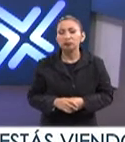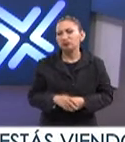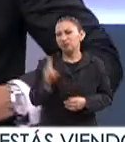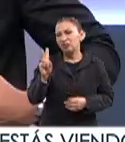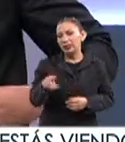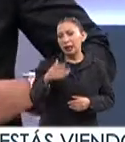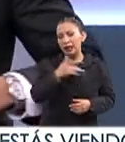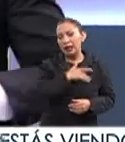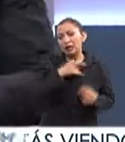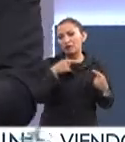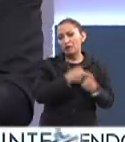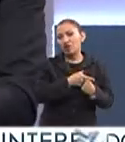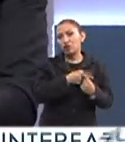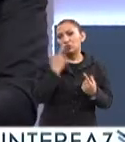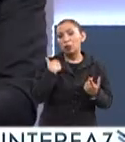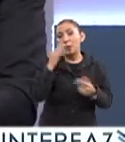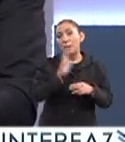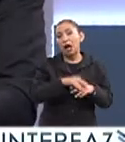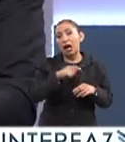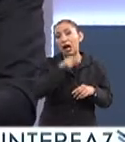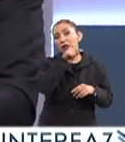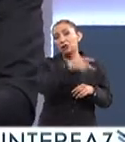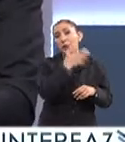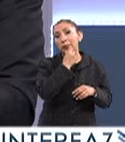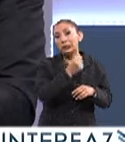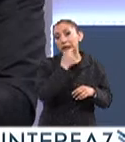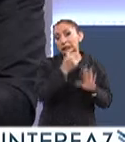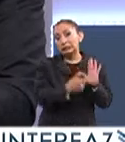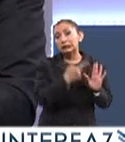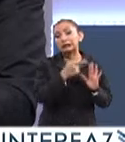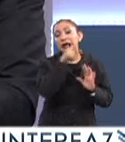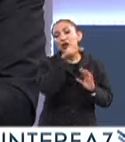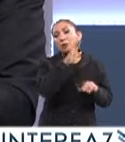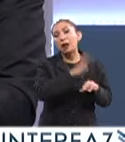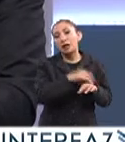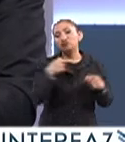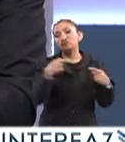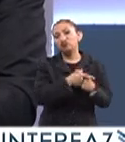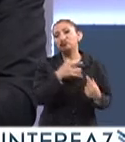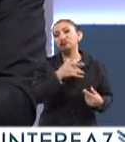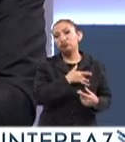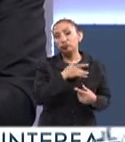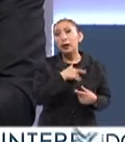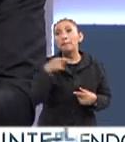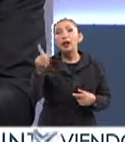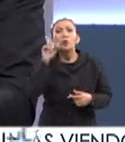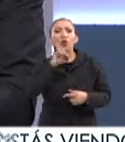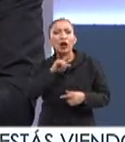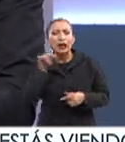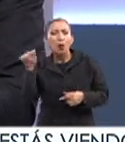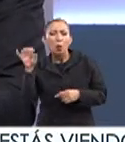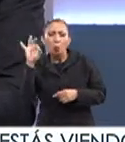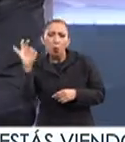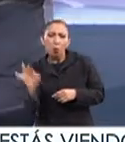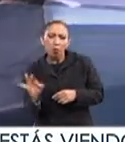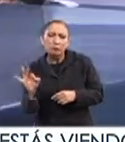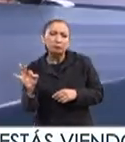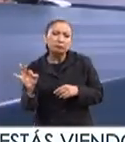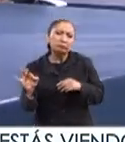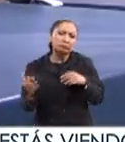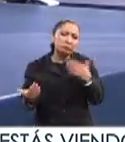es que el infarto del corazón predomina mucho más en los hombres tienden a tener más infartos, pero las mujeres tienen un